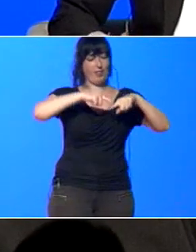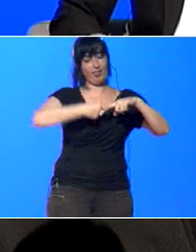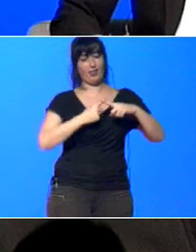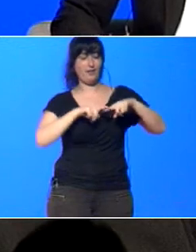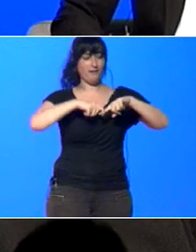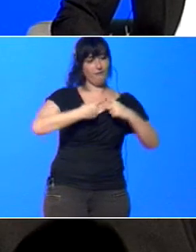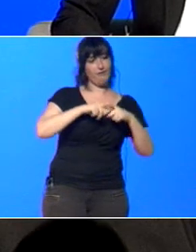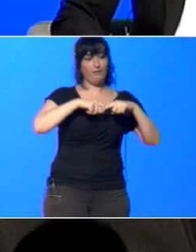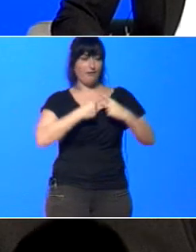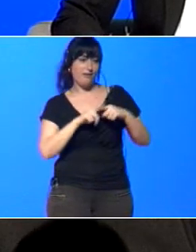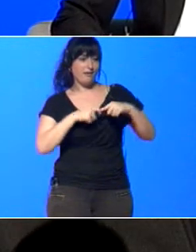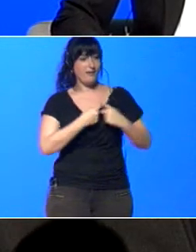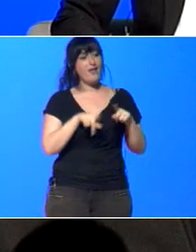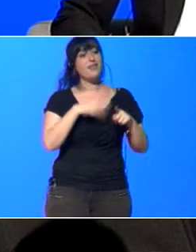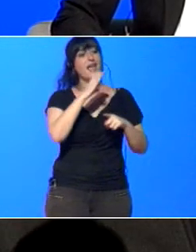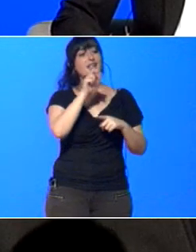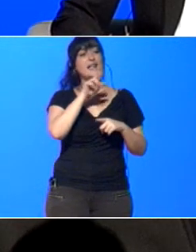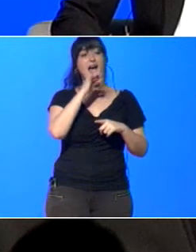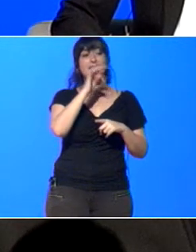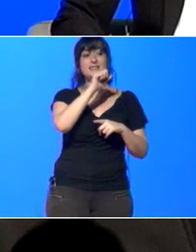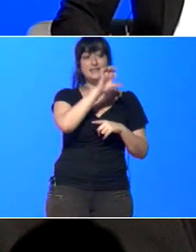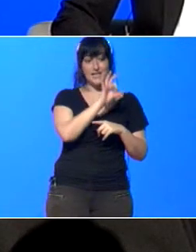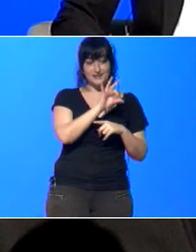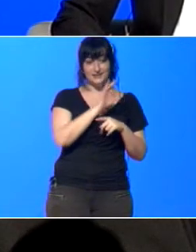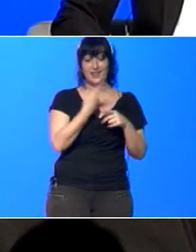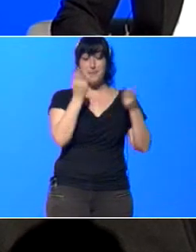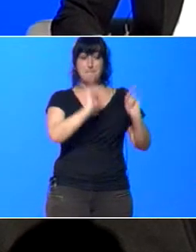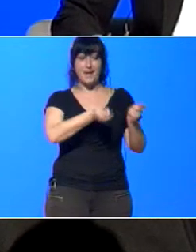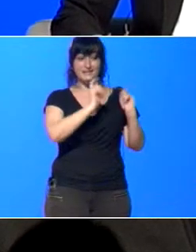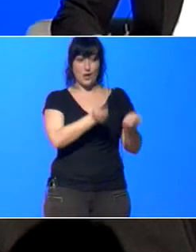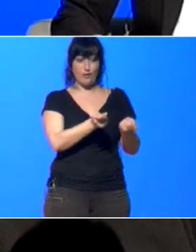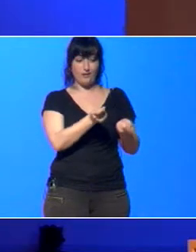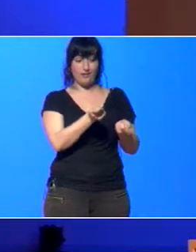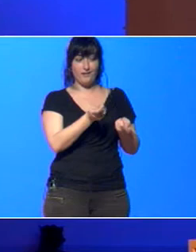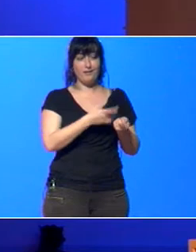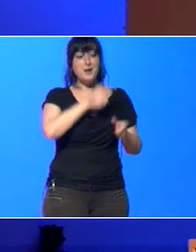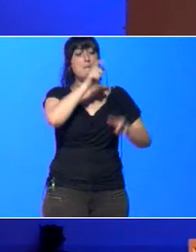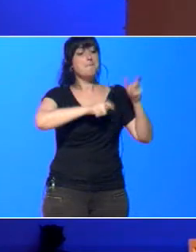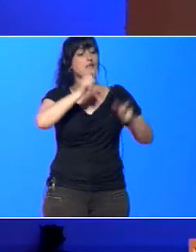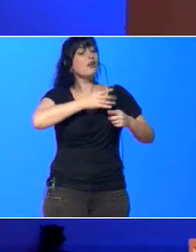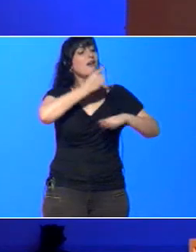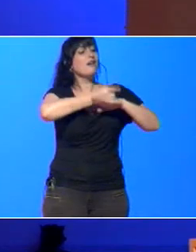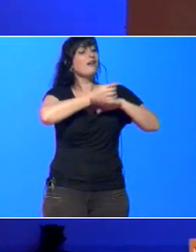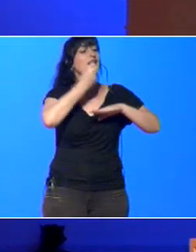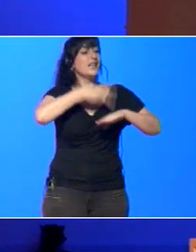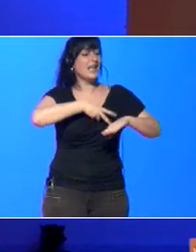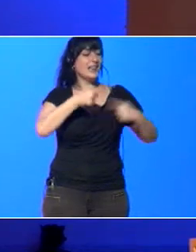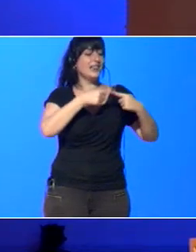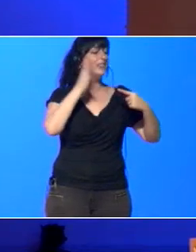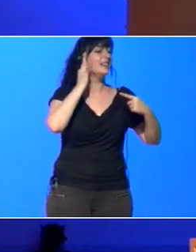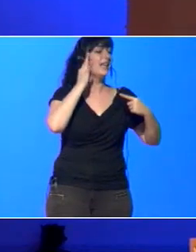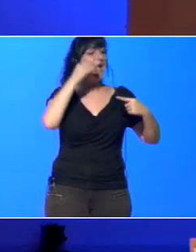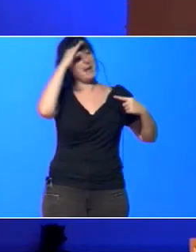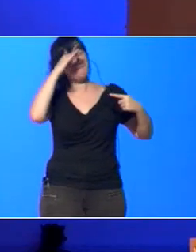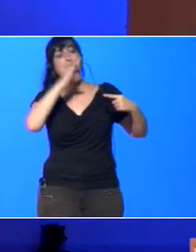de Basauri está formado por mi madre y por mi tía, que se dedican a enseñar punto a inmigrantes. Y cuando le pregunté qué tal le iba, porque acaban de